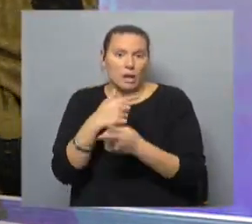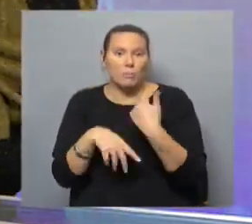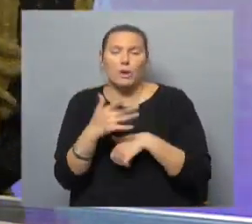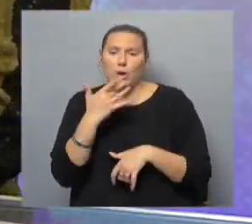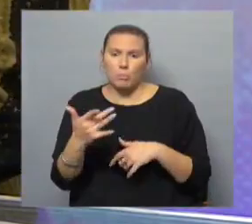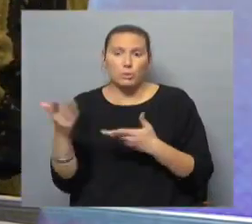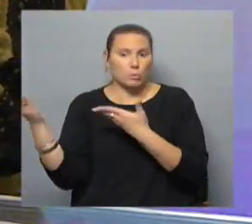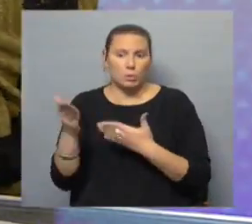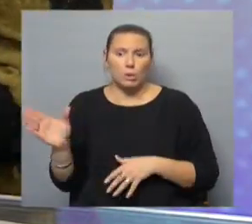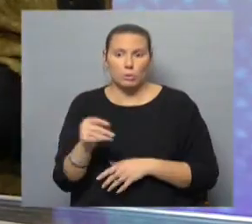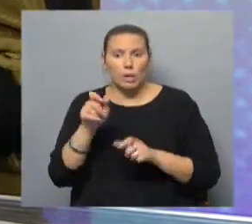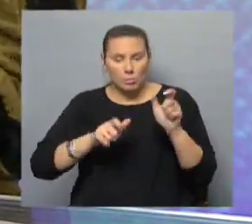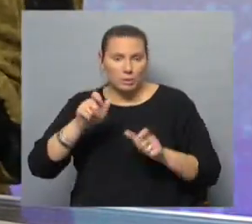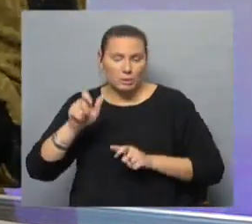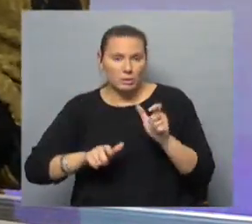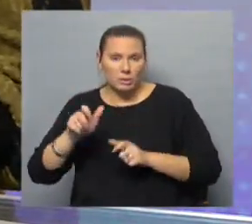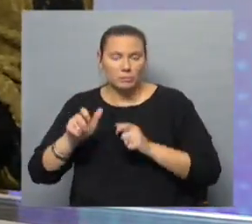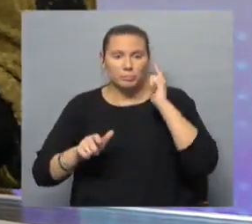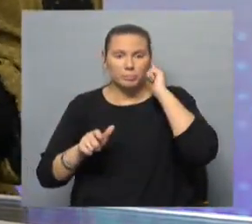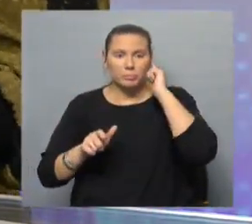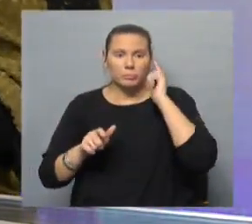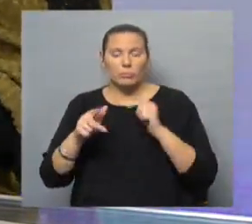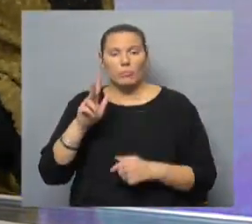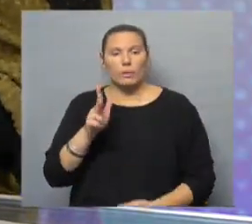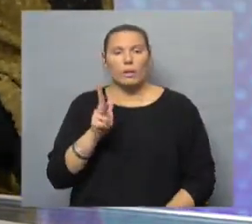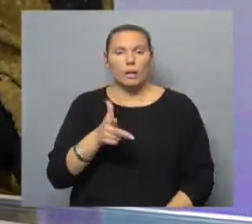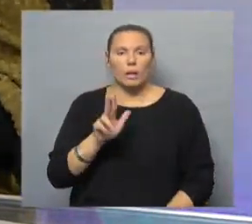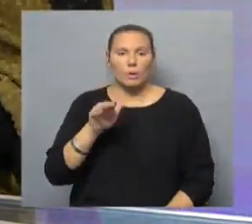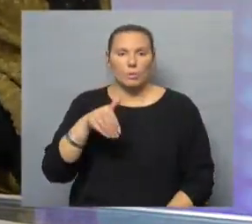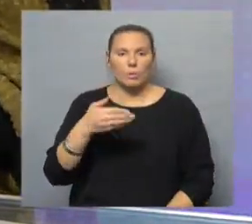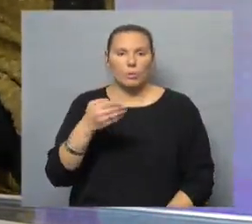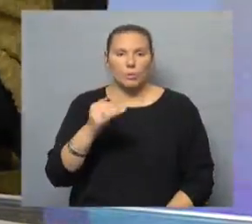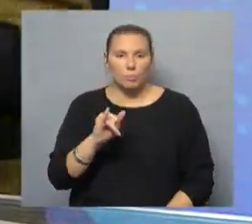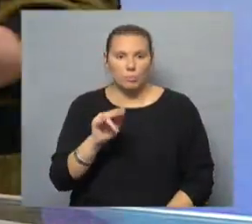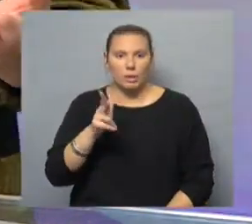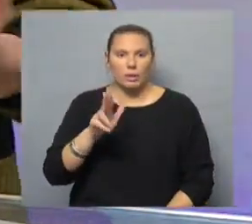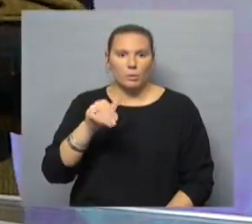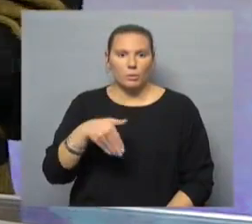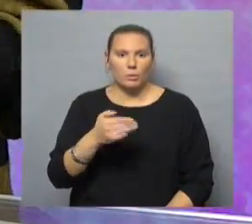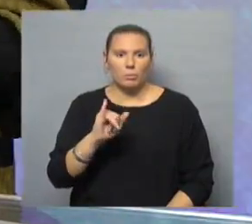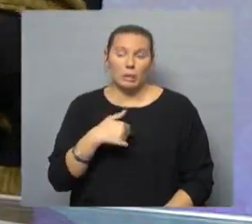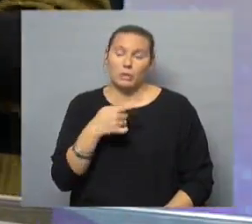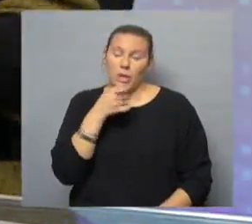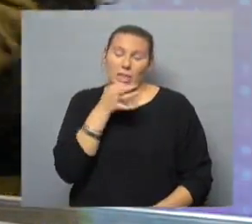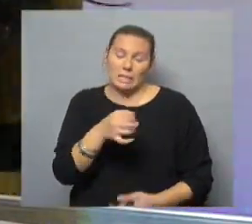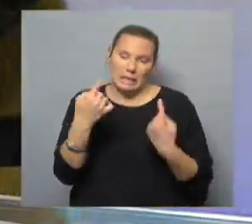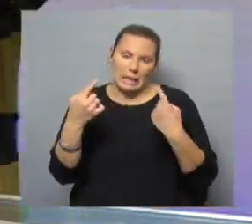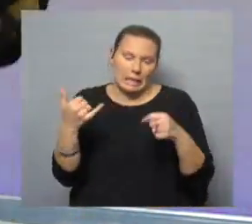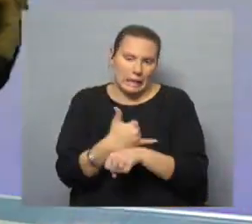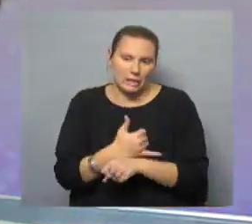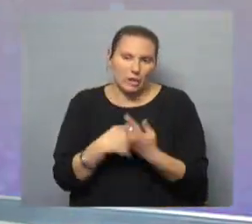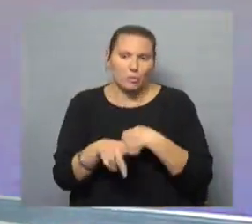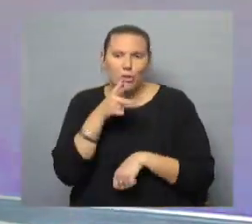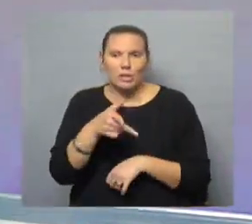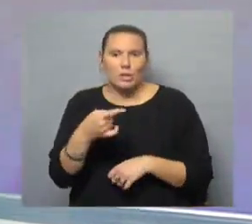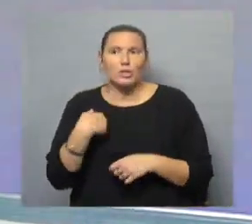así que invitados todos para, invitados a Umbi Umbi, porque yo le decía Jumpi Jumpi. Sí, sí. Umbi Umbi. Está bien. No sé, se había